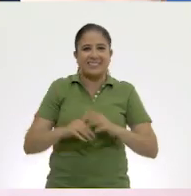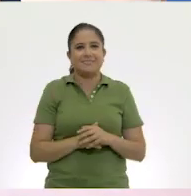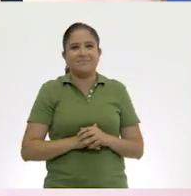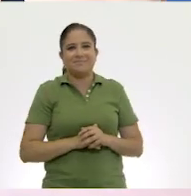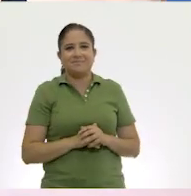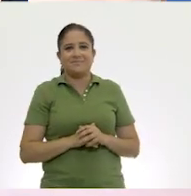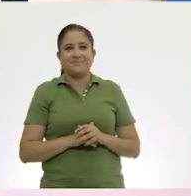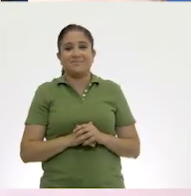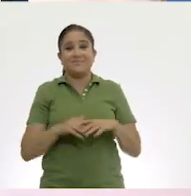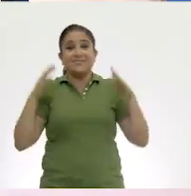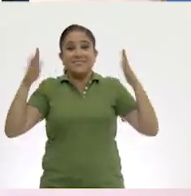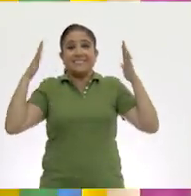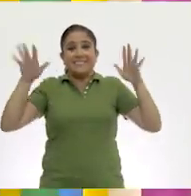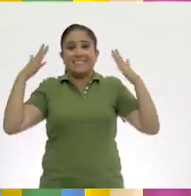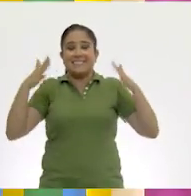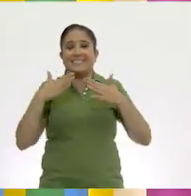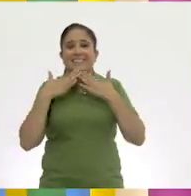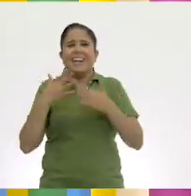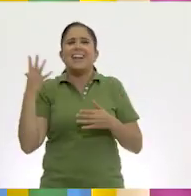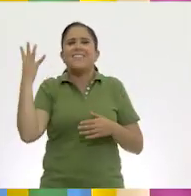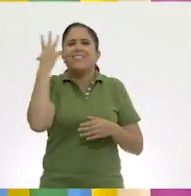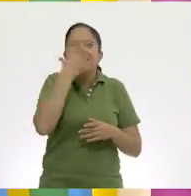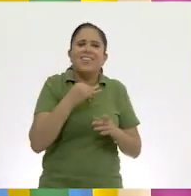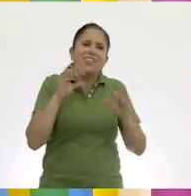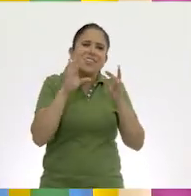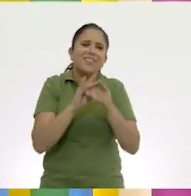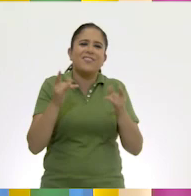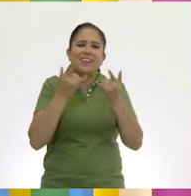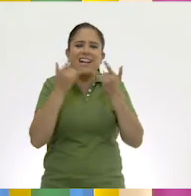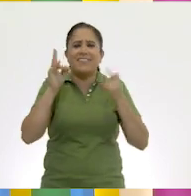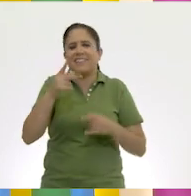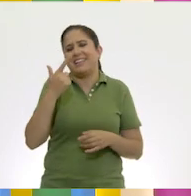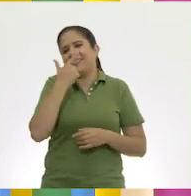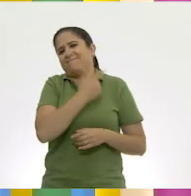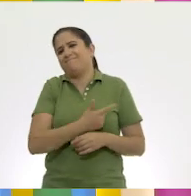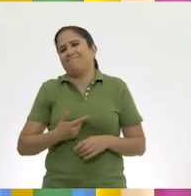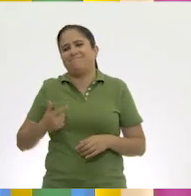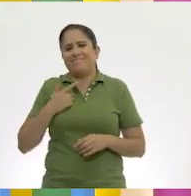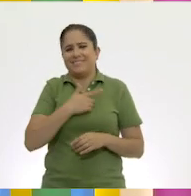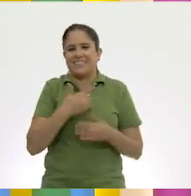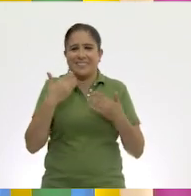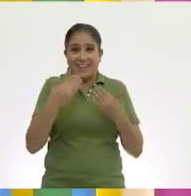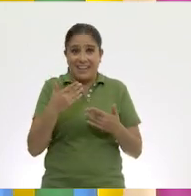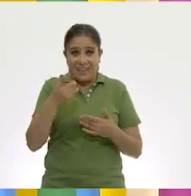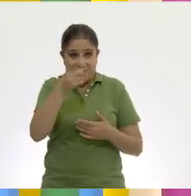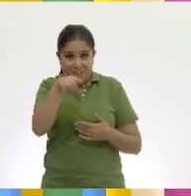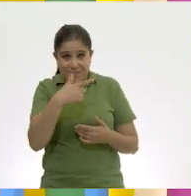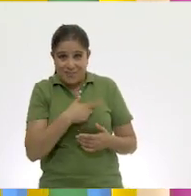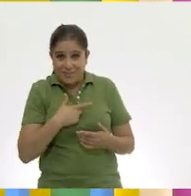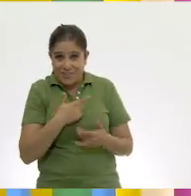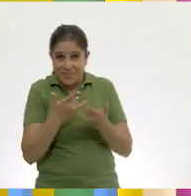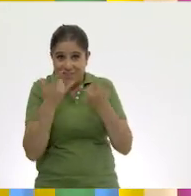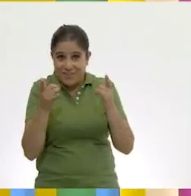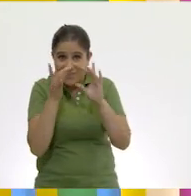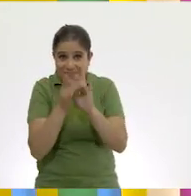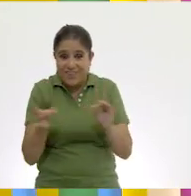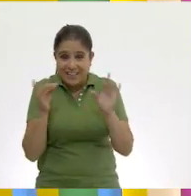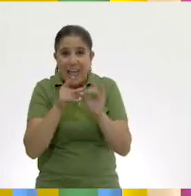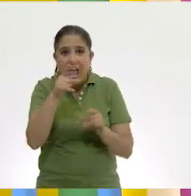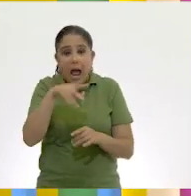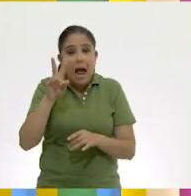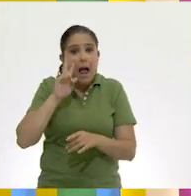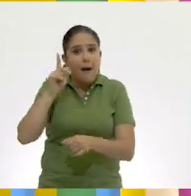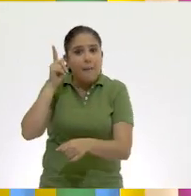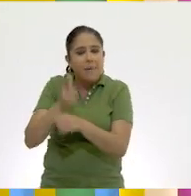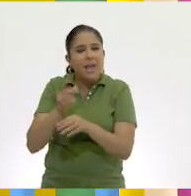usted qué bonito un cuento nos encantó verdad les gustó en cuento se dieron cuenta